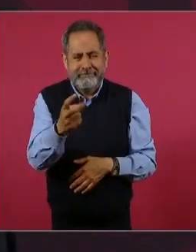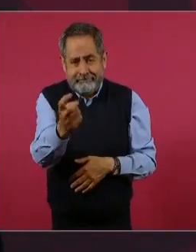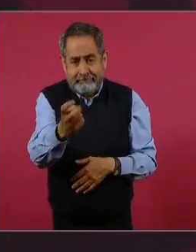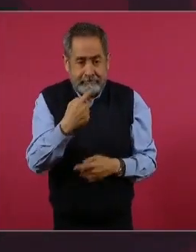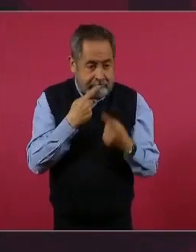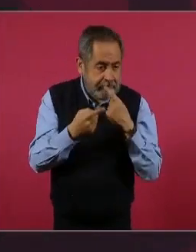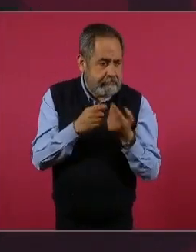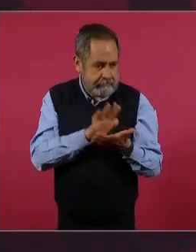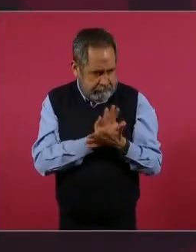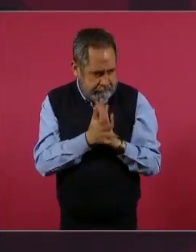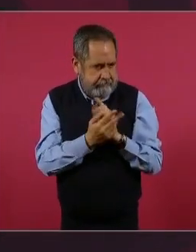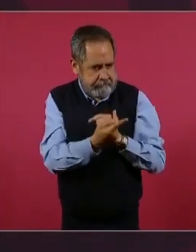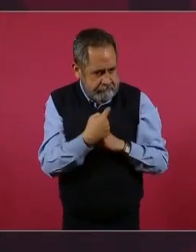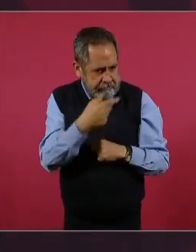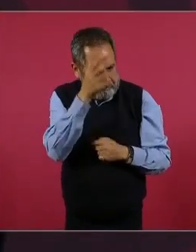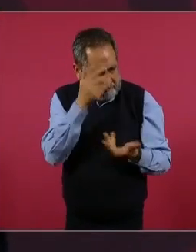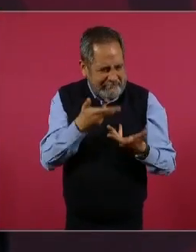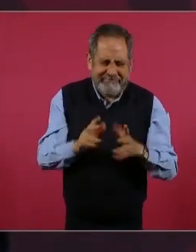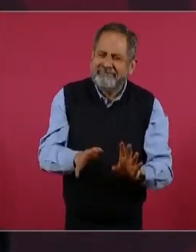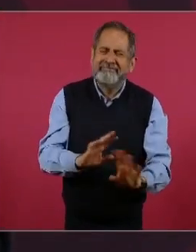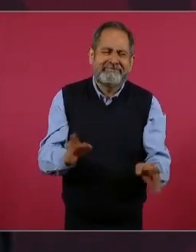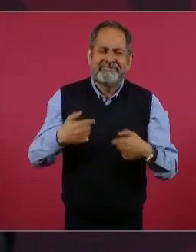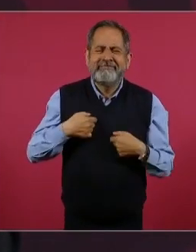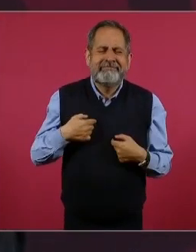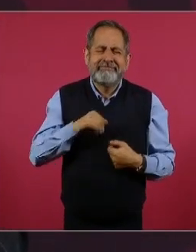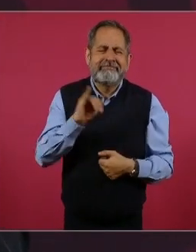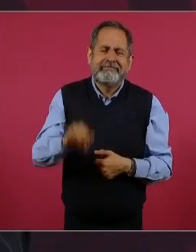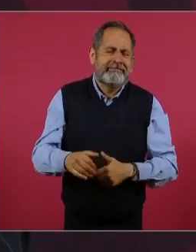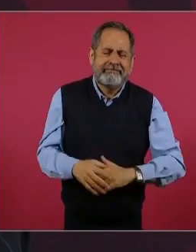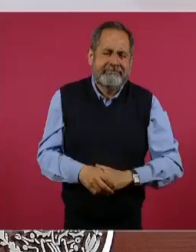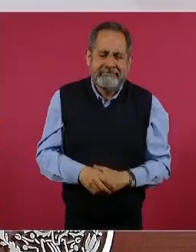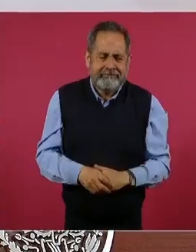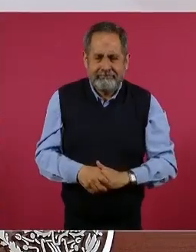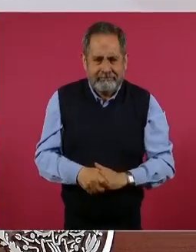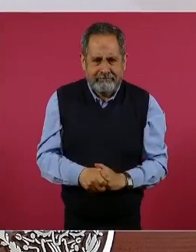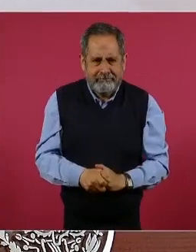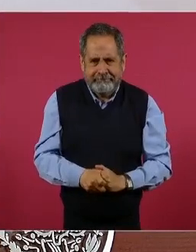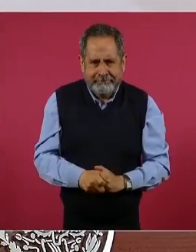tipo de negociaciones.